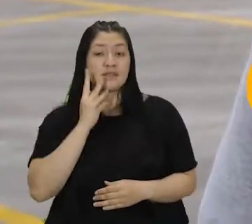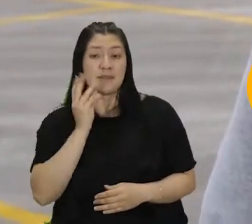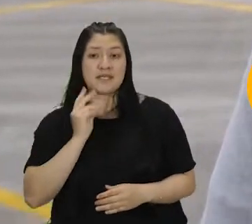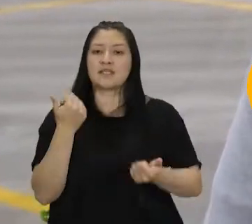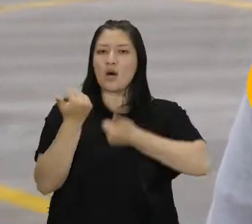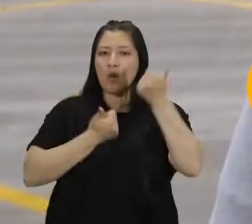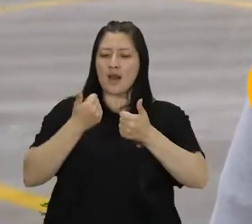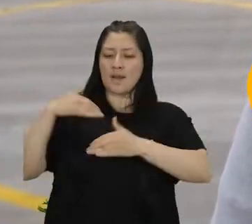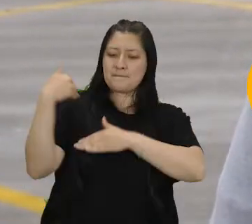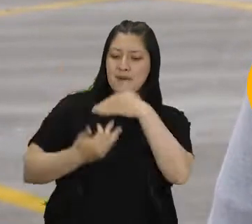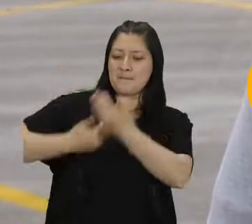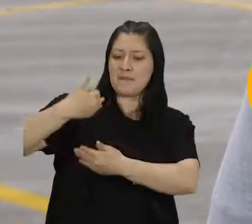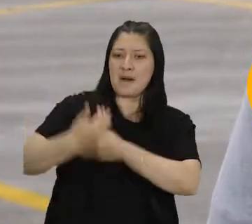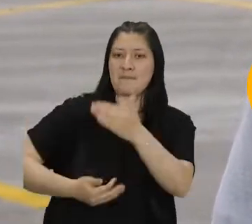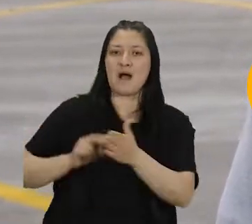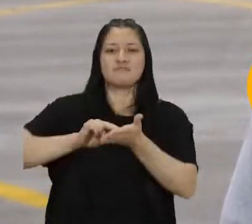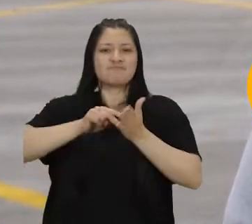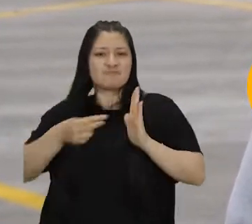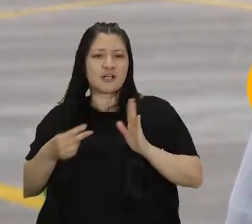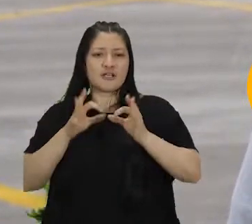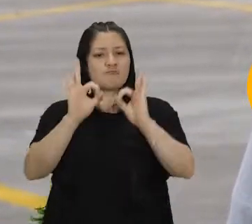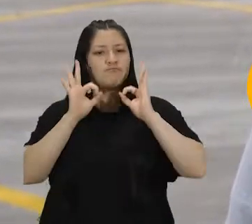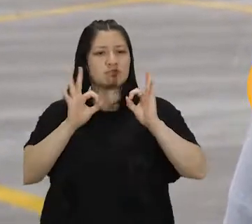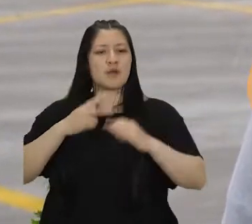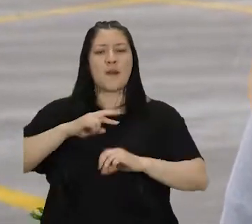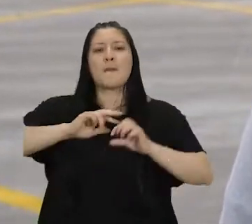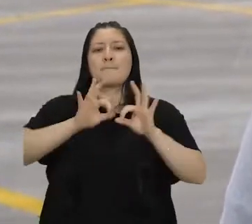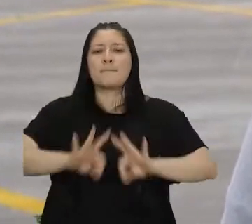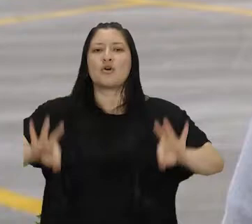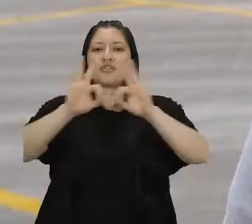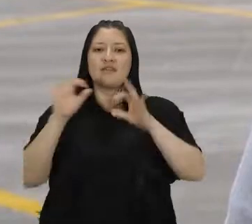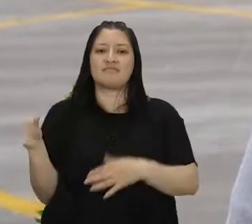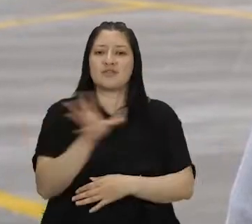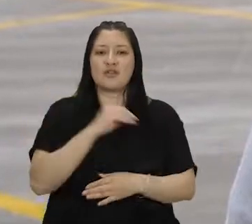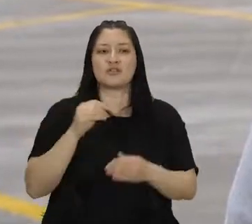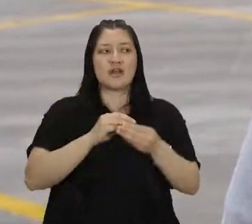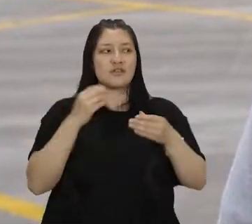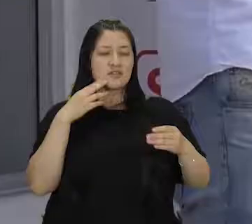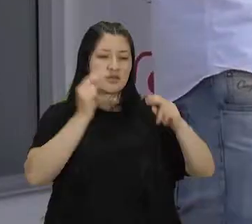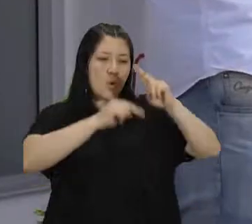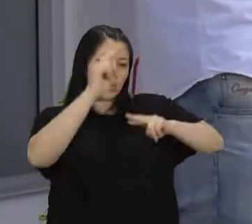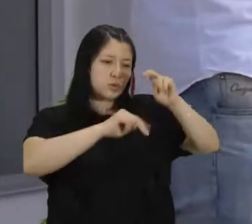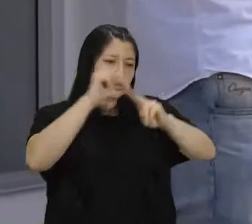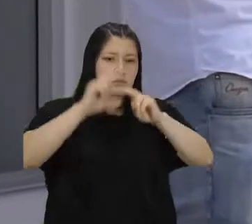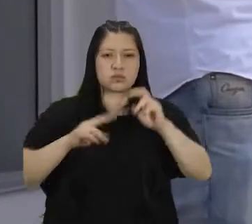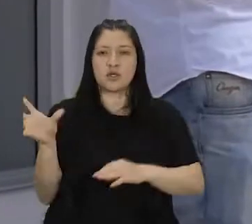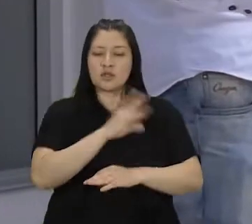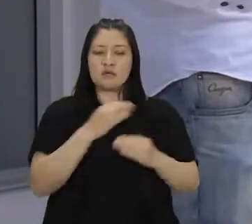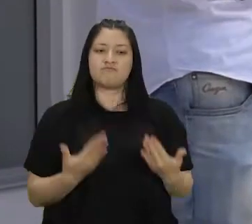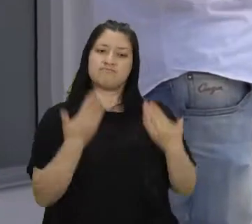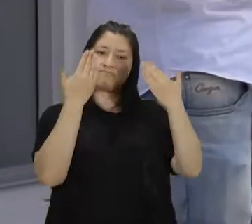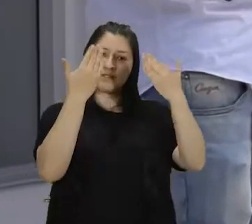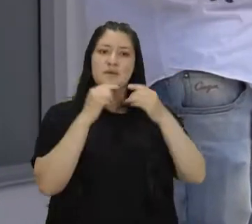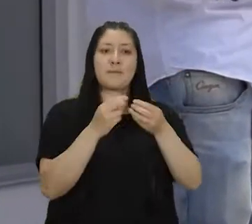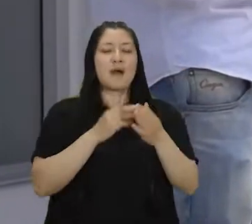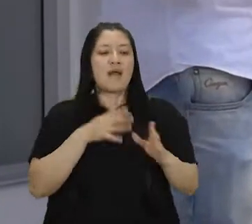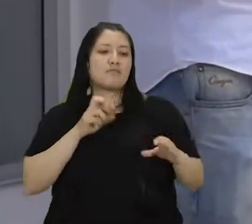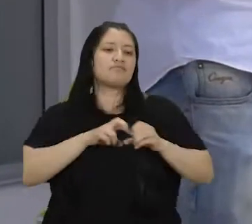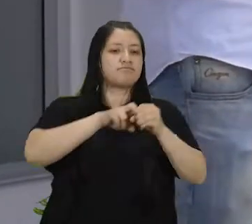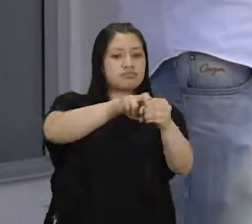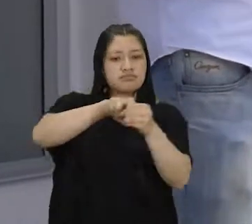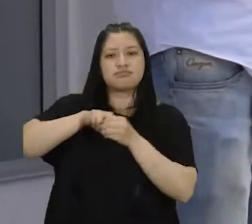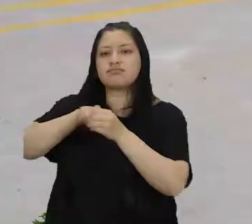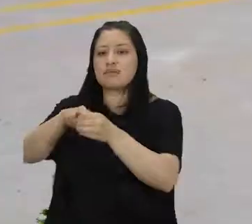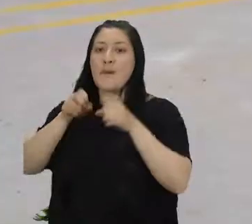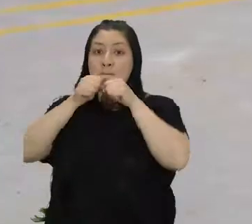experiencias a partir del el avance significativo que lleva el STP de Pasto en la implementación de las obras para la operación